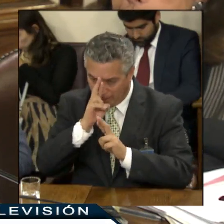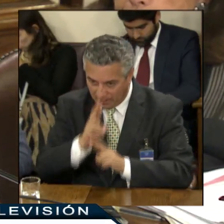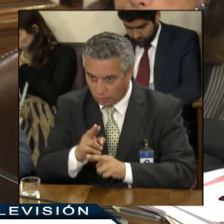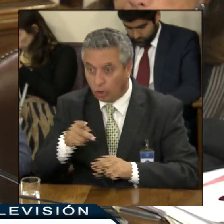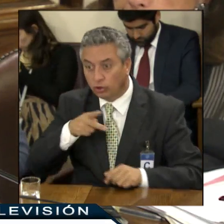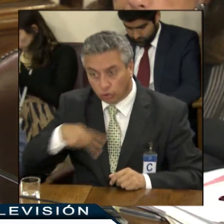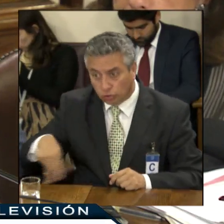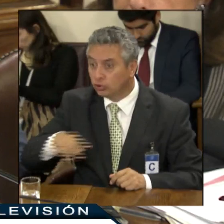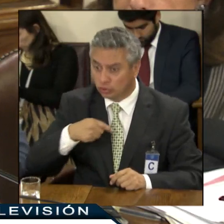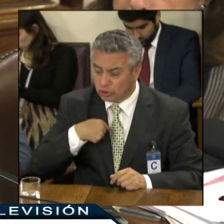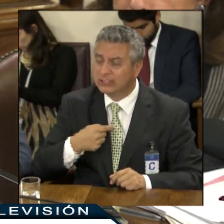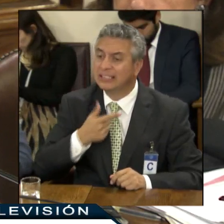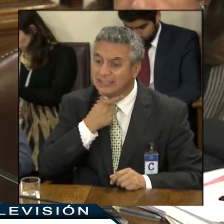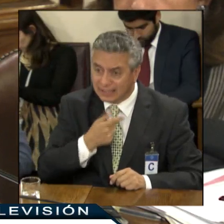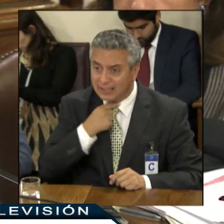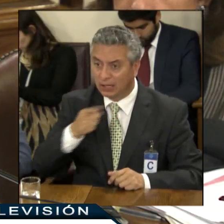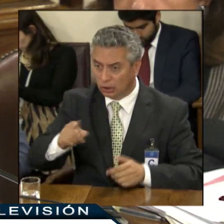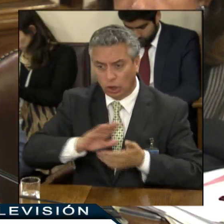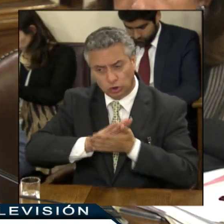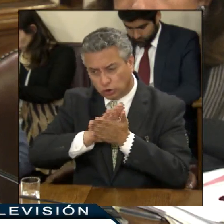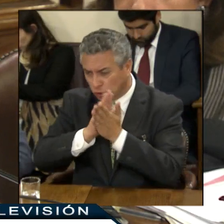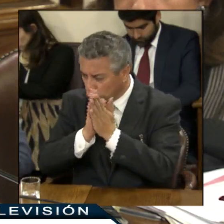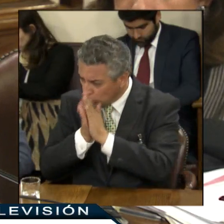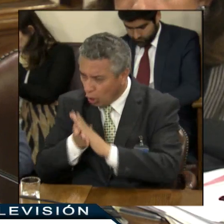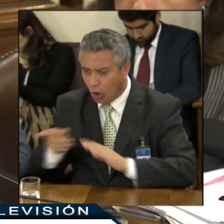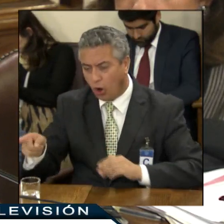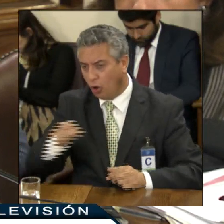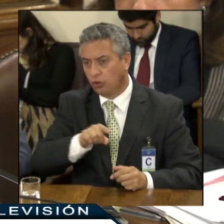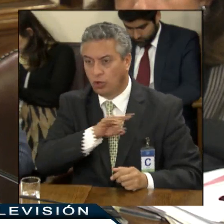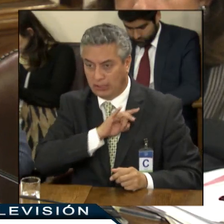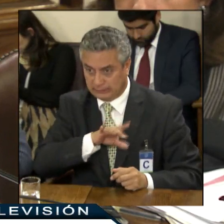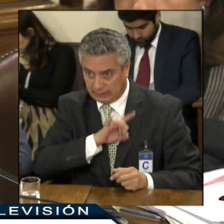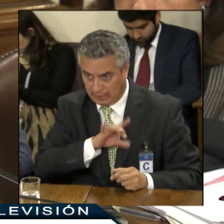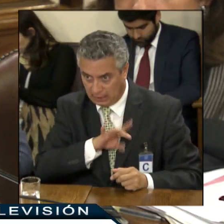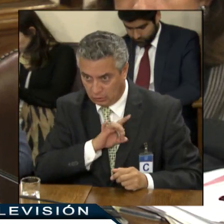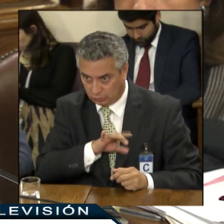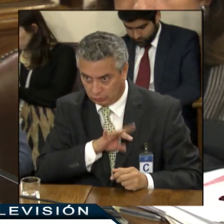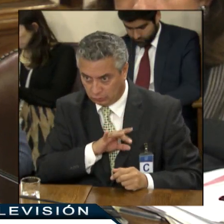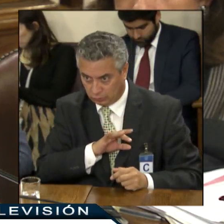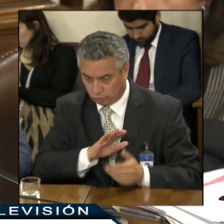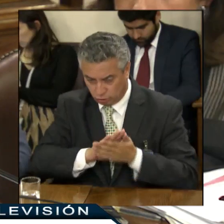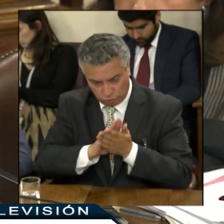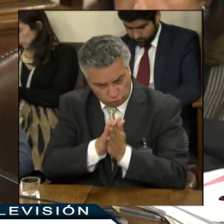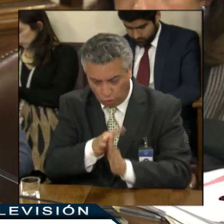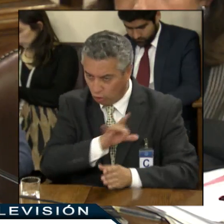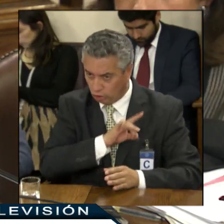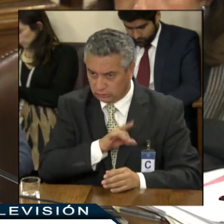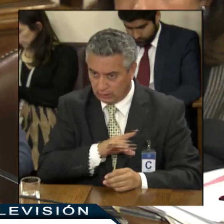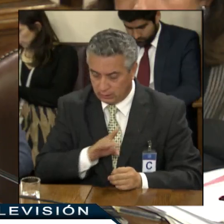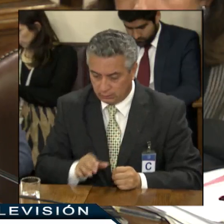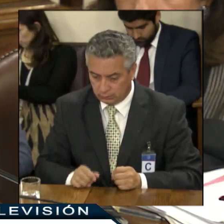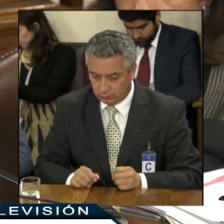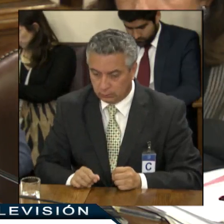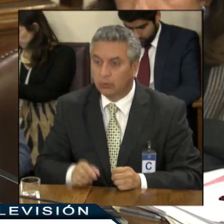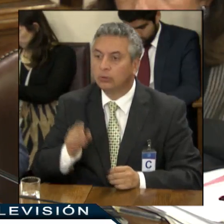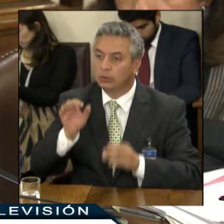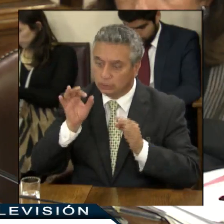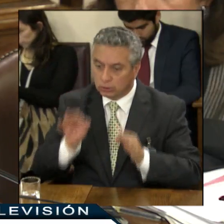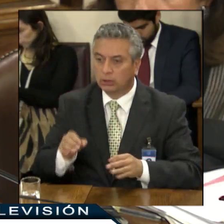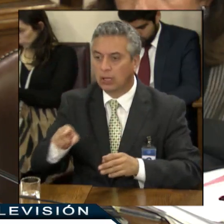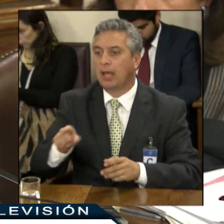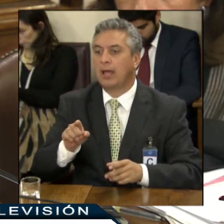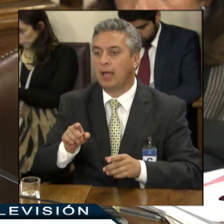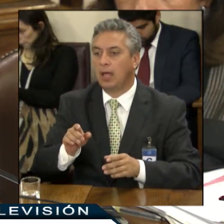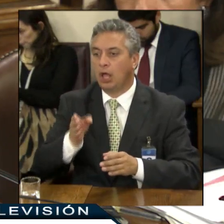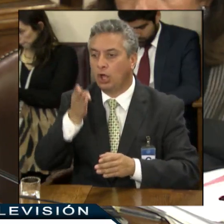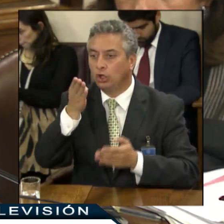nosotros aspiramos que tod todos los chilenos ya eh sean sujeto de derecho y